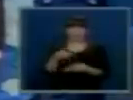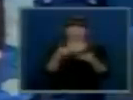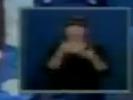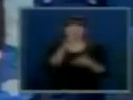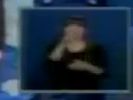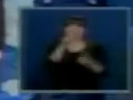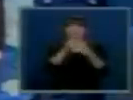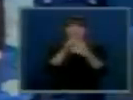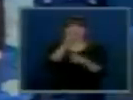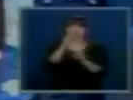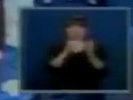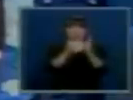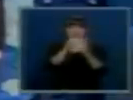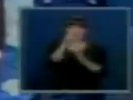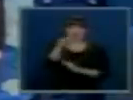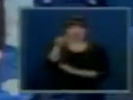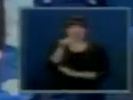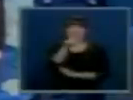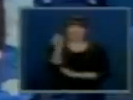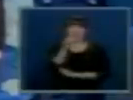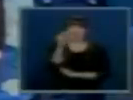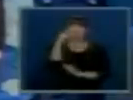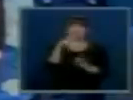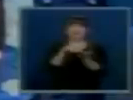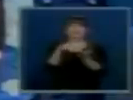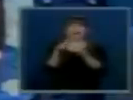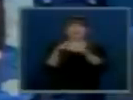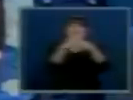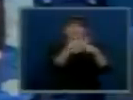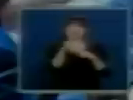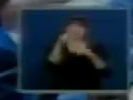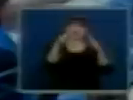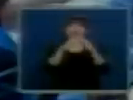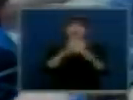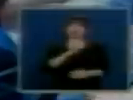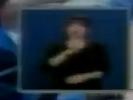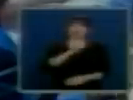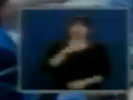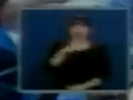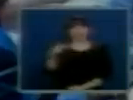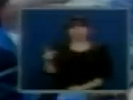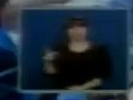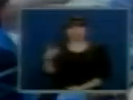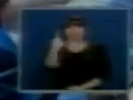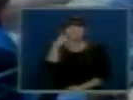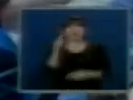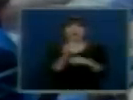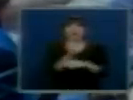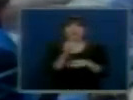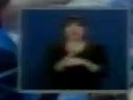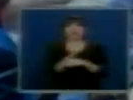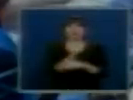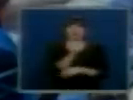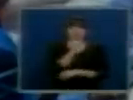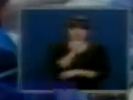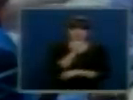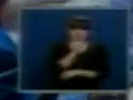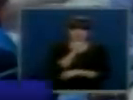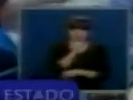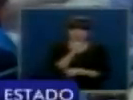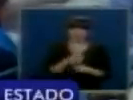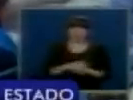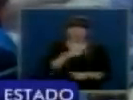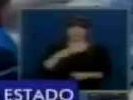millones de colones mensuales a pagar el mantenimiento de una casa de lujo en la playa para uso discrecional de su presidente